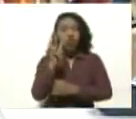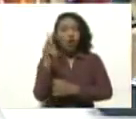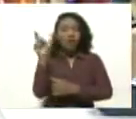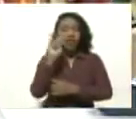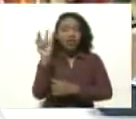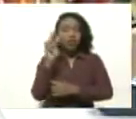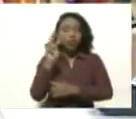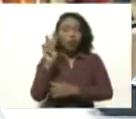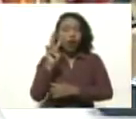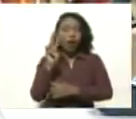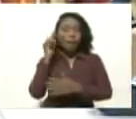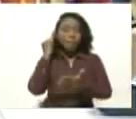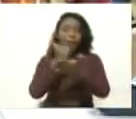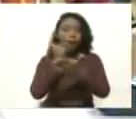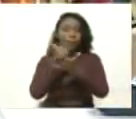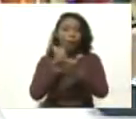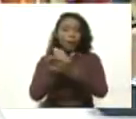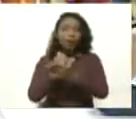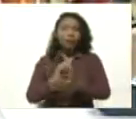venezolanos.